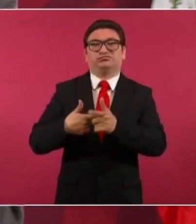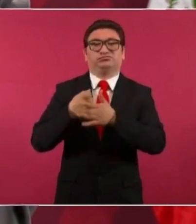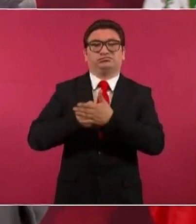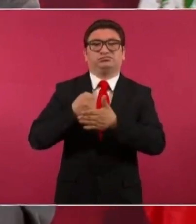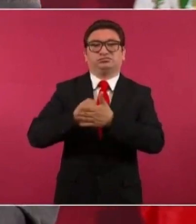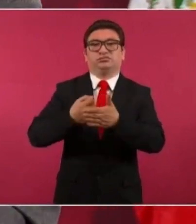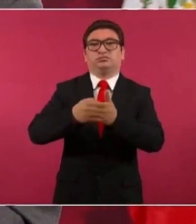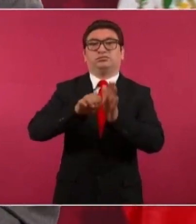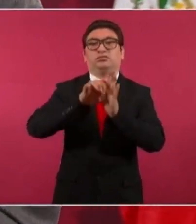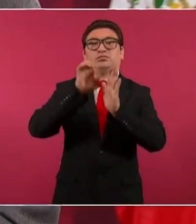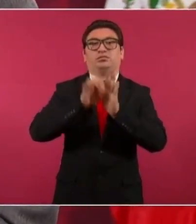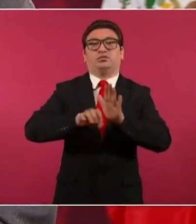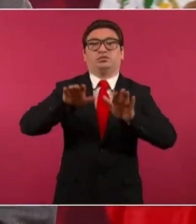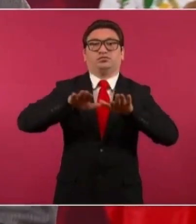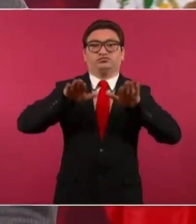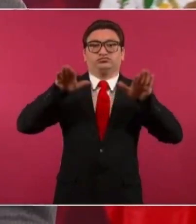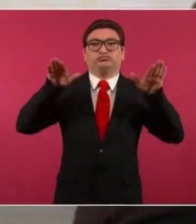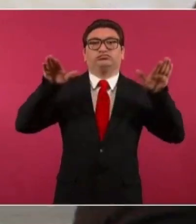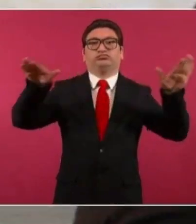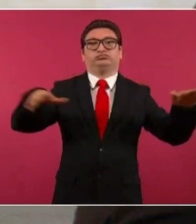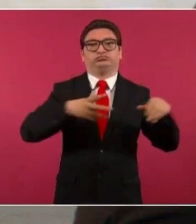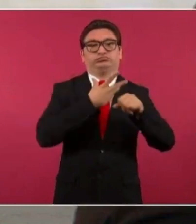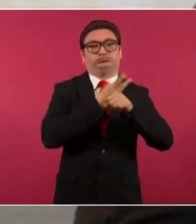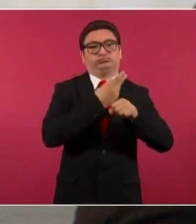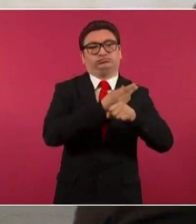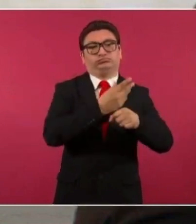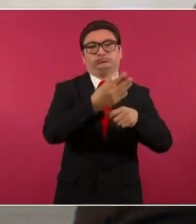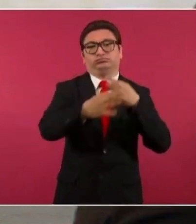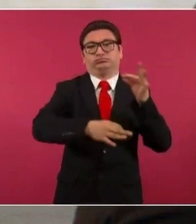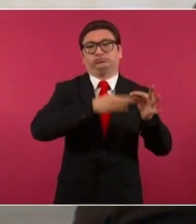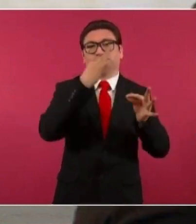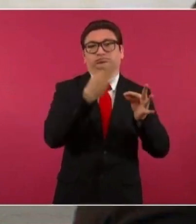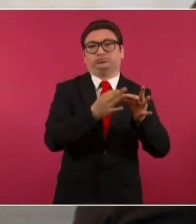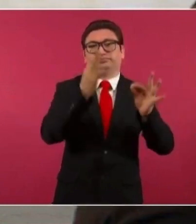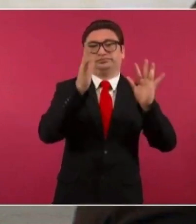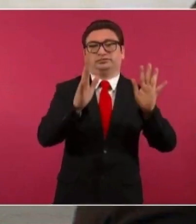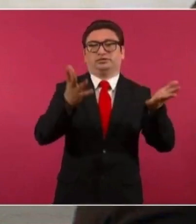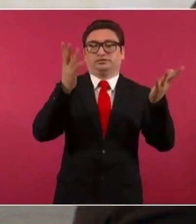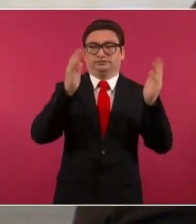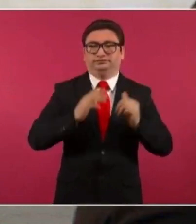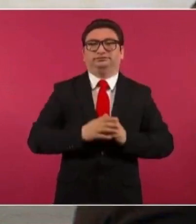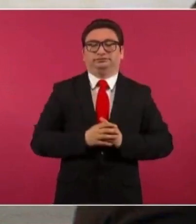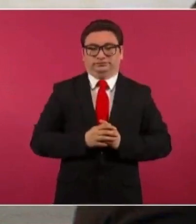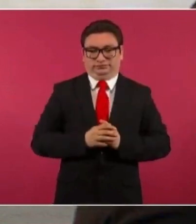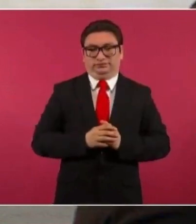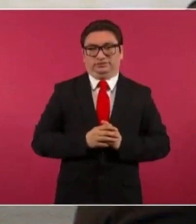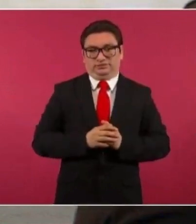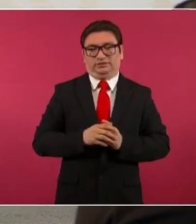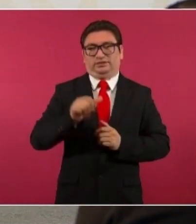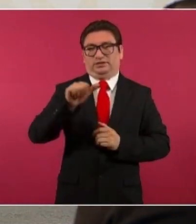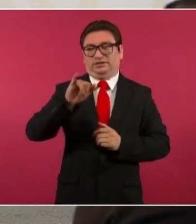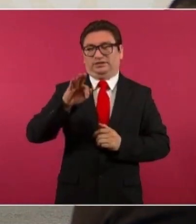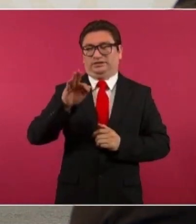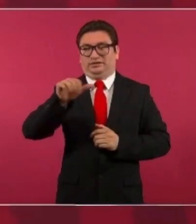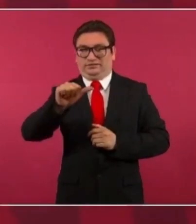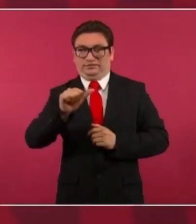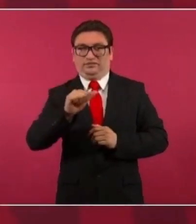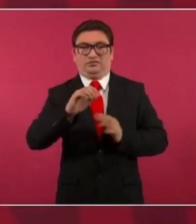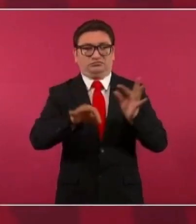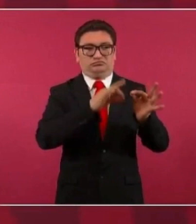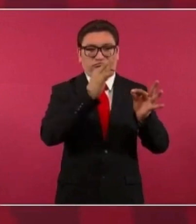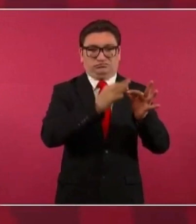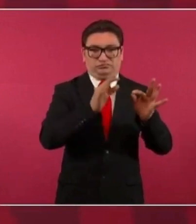el aeropuerto Felipe Ángeles, ni se siguiera